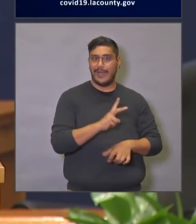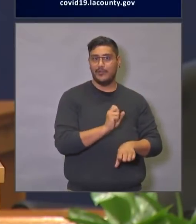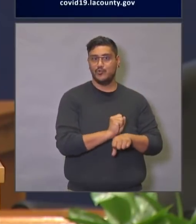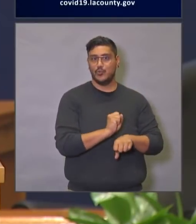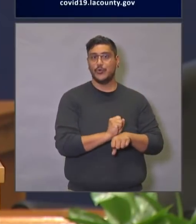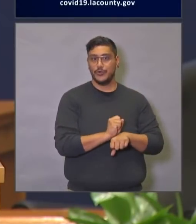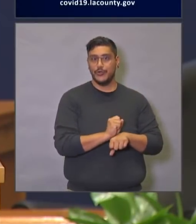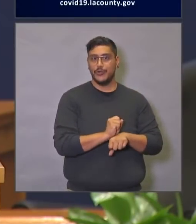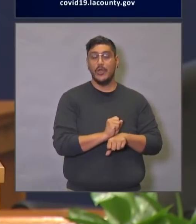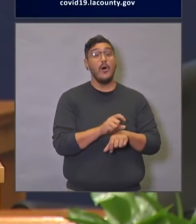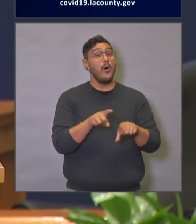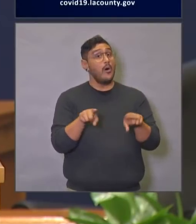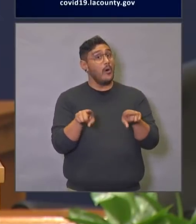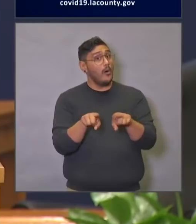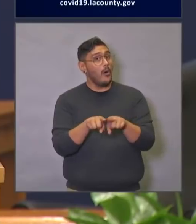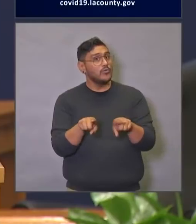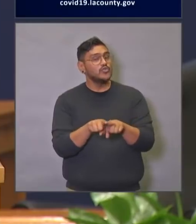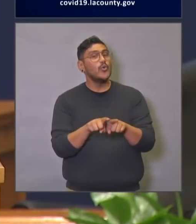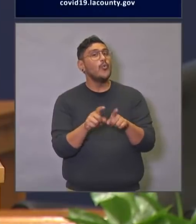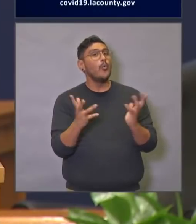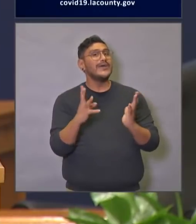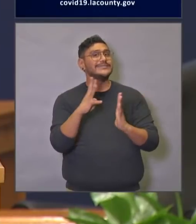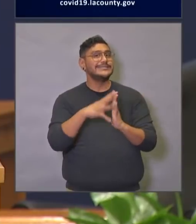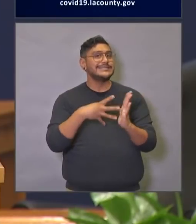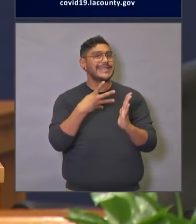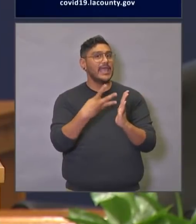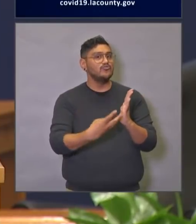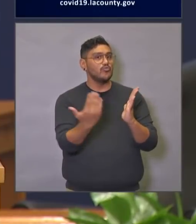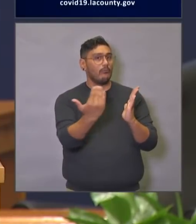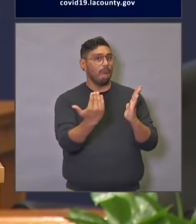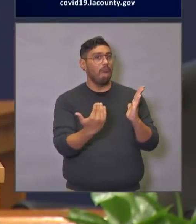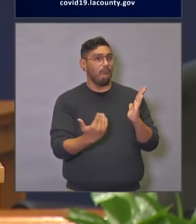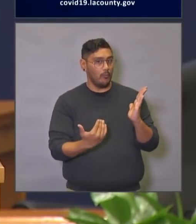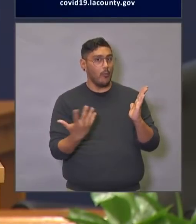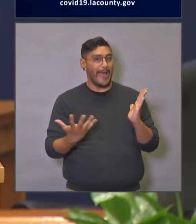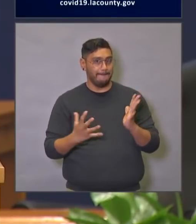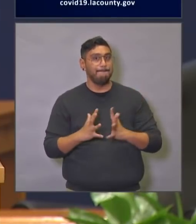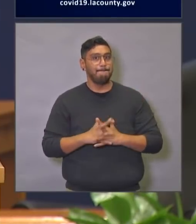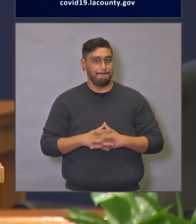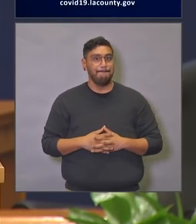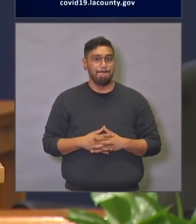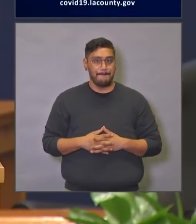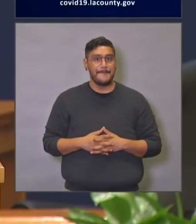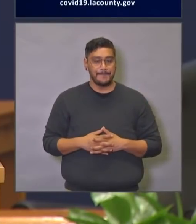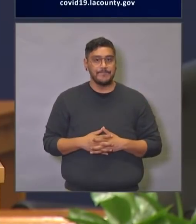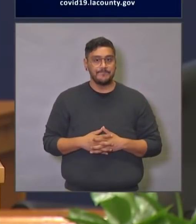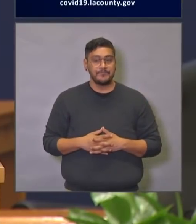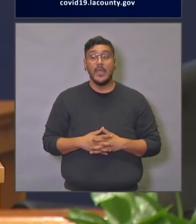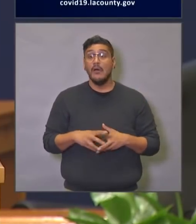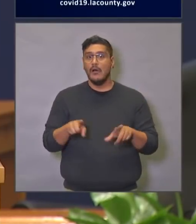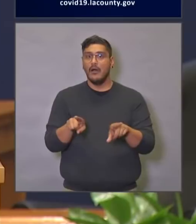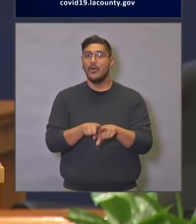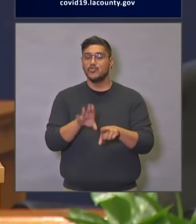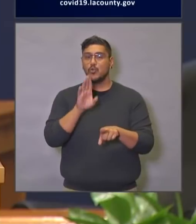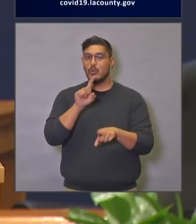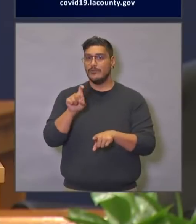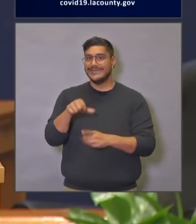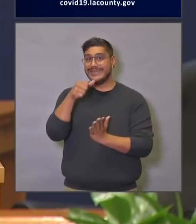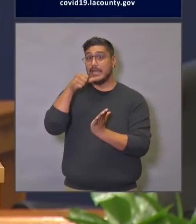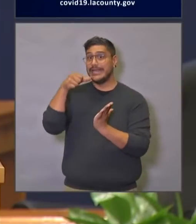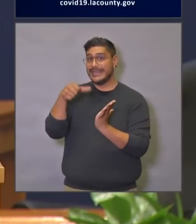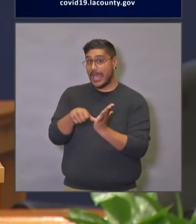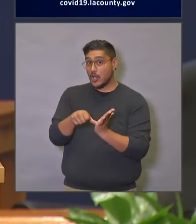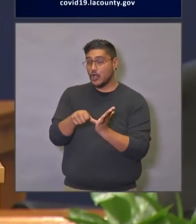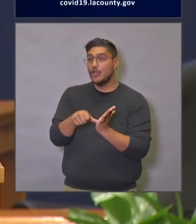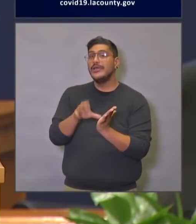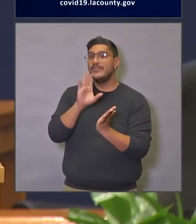salones, junto con el horario anticipado de instrucción en el aula. También se requieren cartas que demuestran que el distrito o